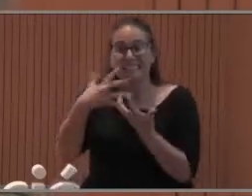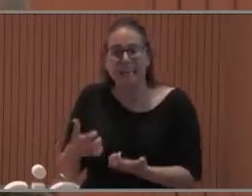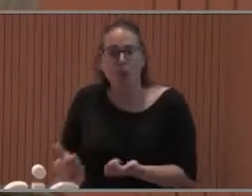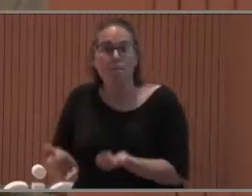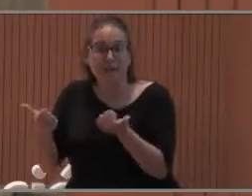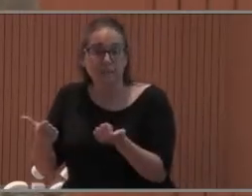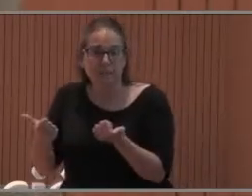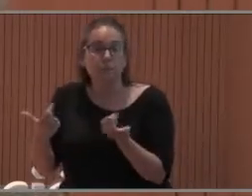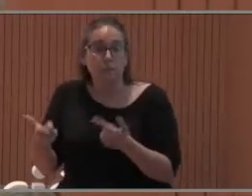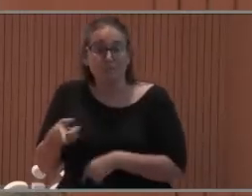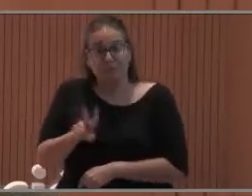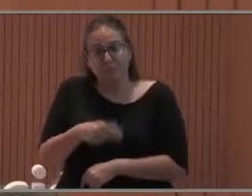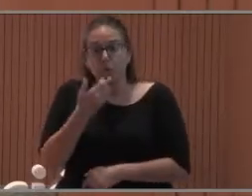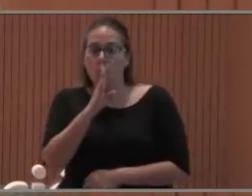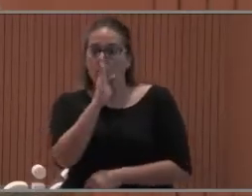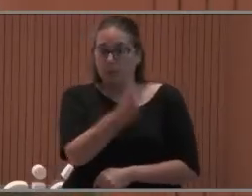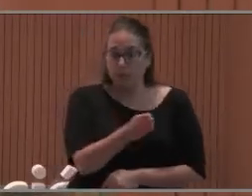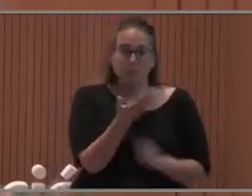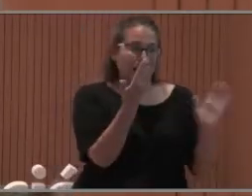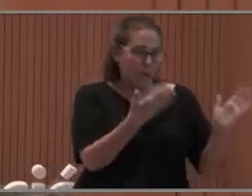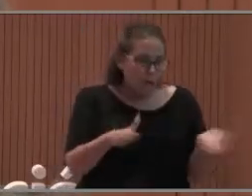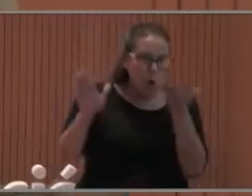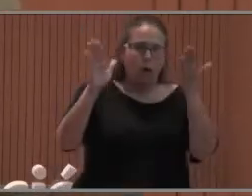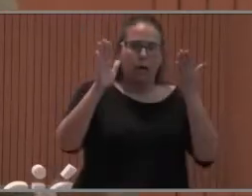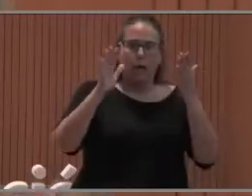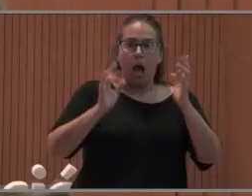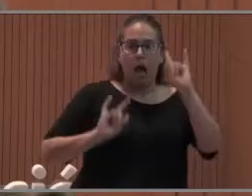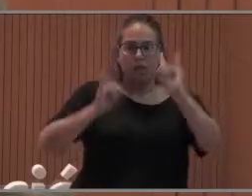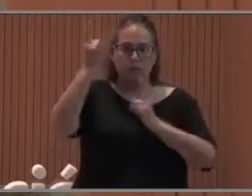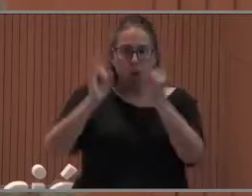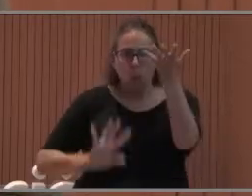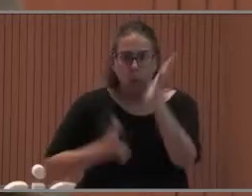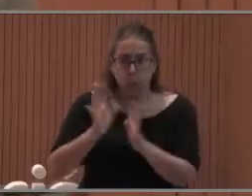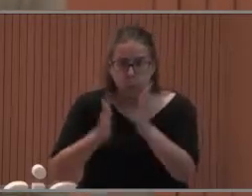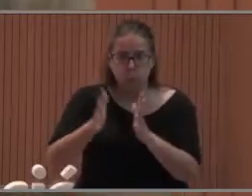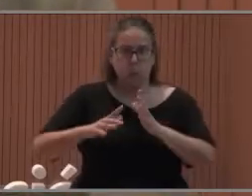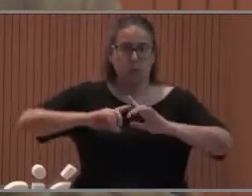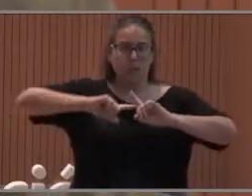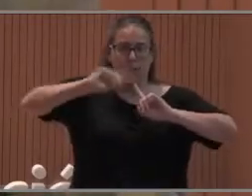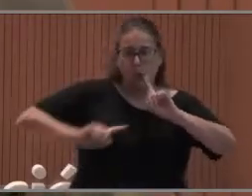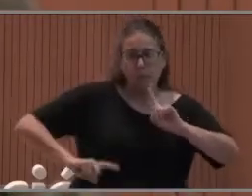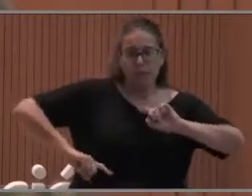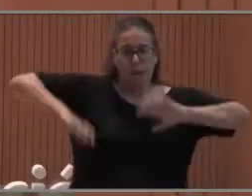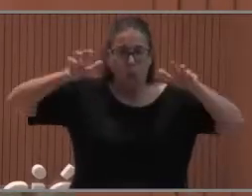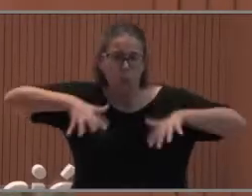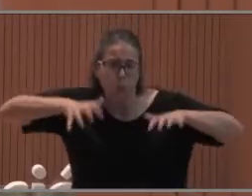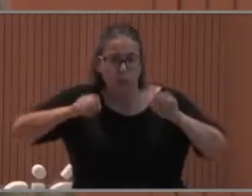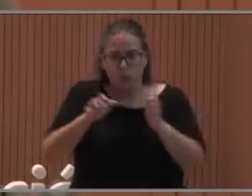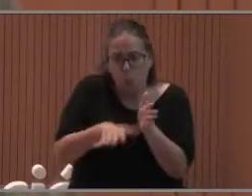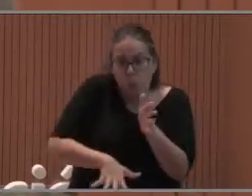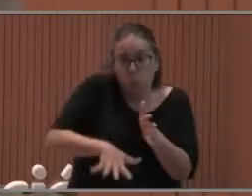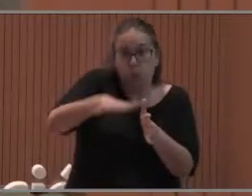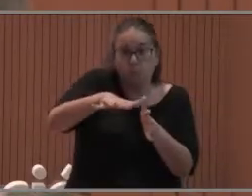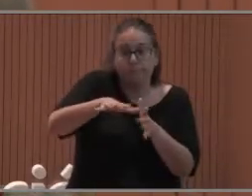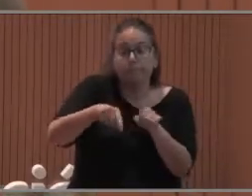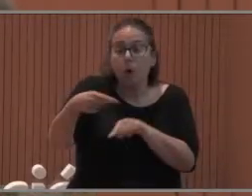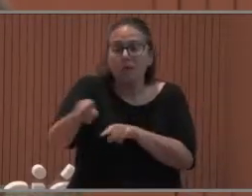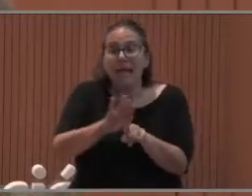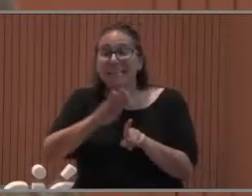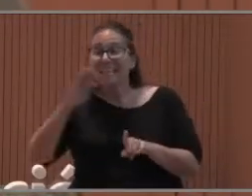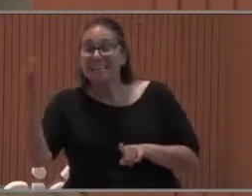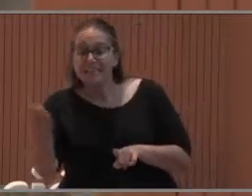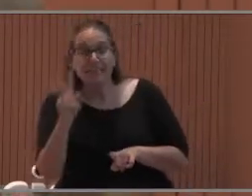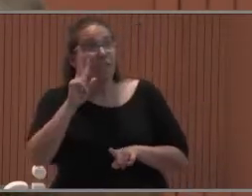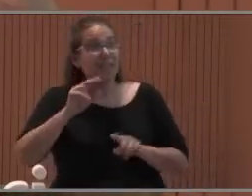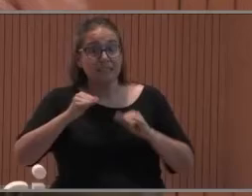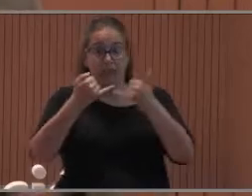serie de fenómenos directos, olas de calor, sequías, más incendios forestales, inundaciones, tormentas, que tienen efectos indirectos, que son los que veis en la tercera